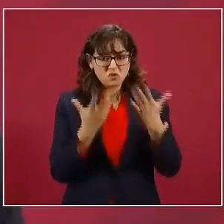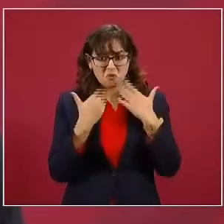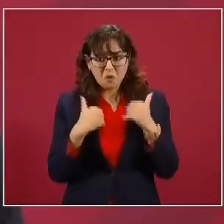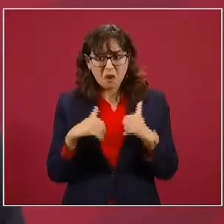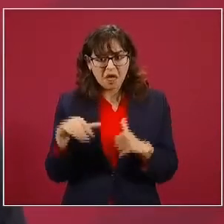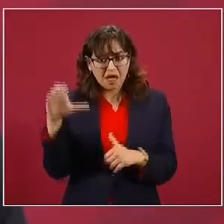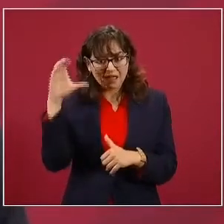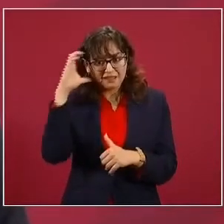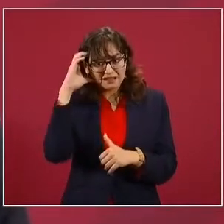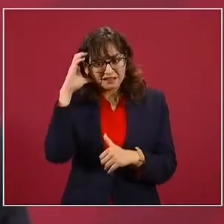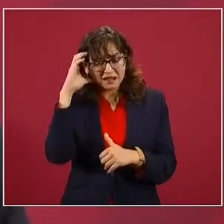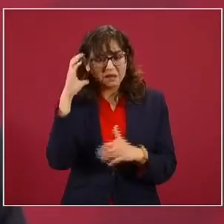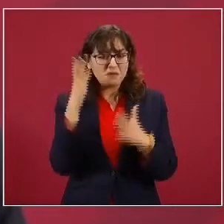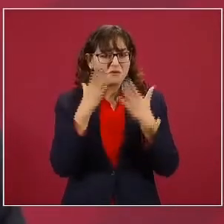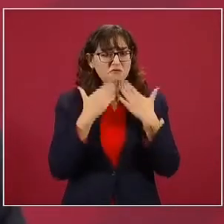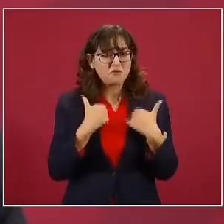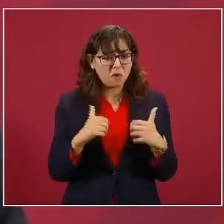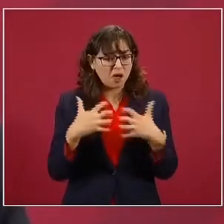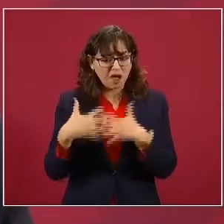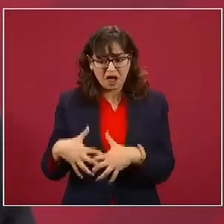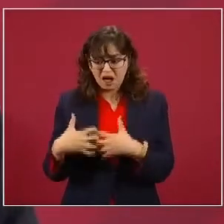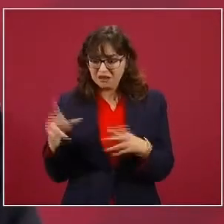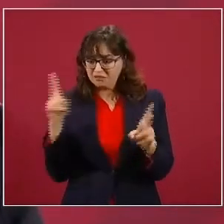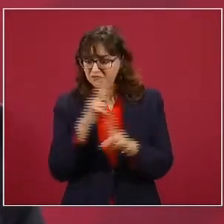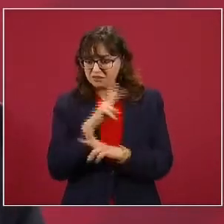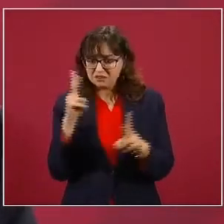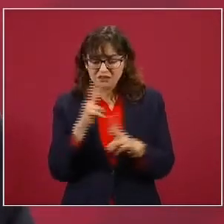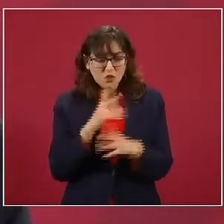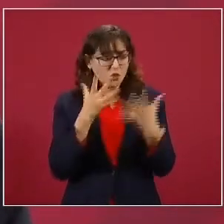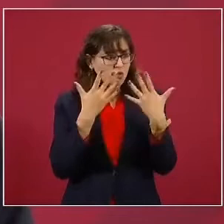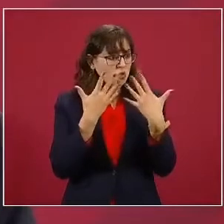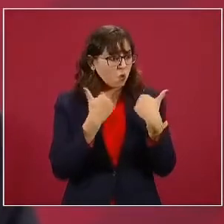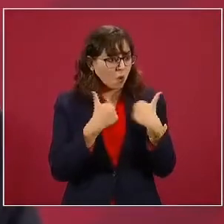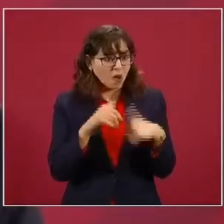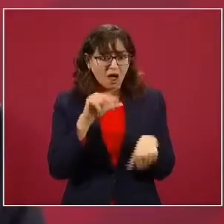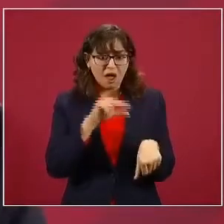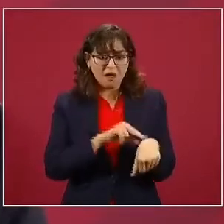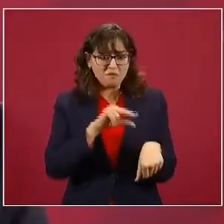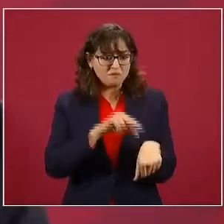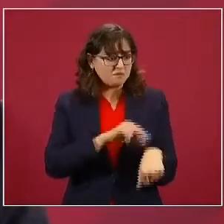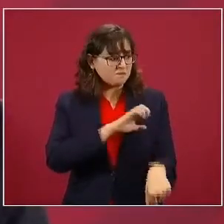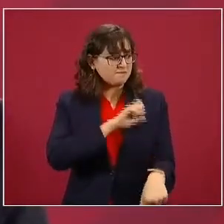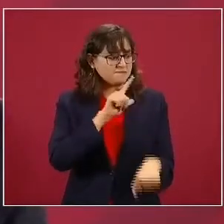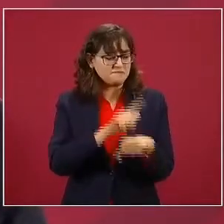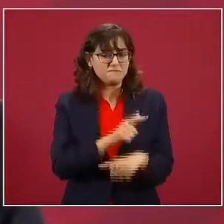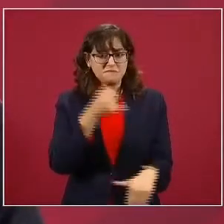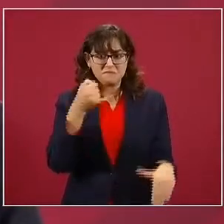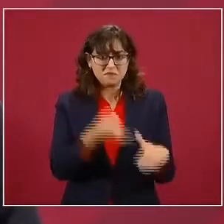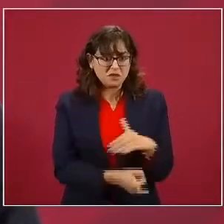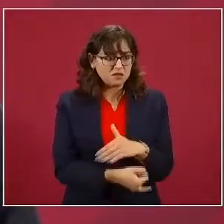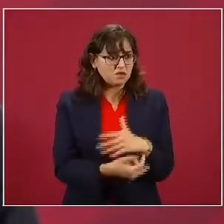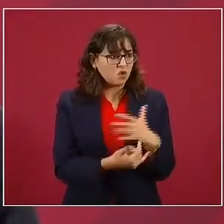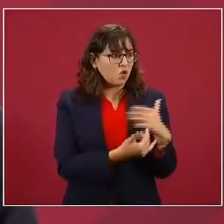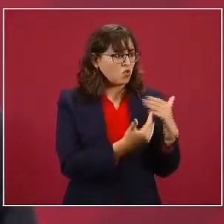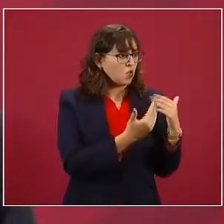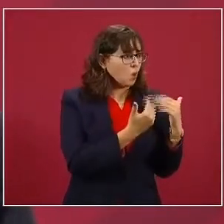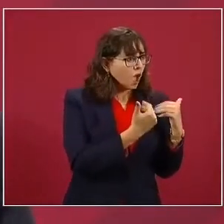camas, sin ventiladores, sin médicos especialistas.